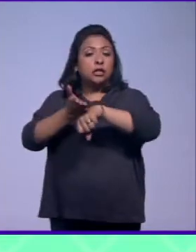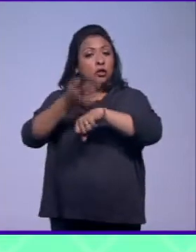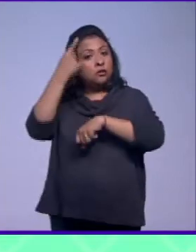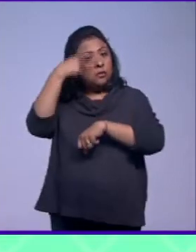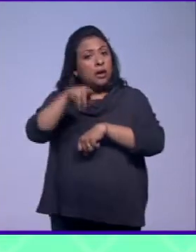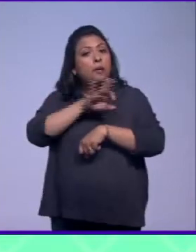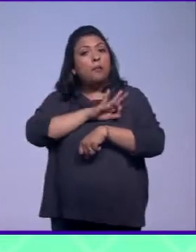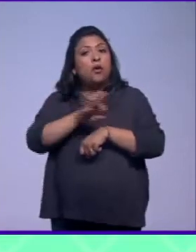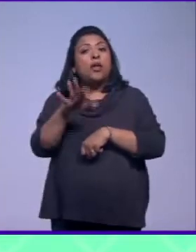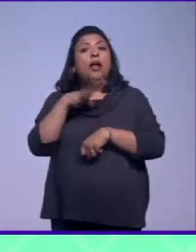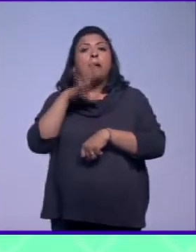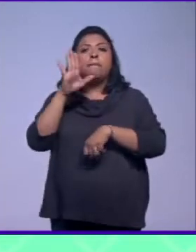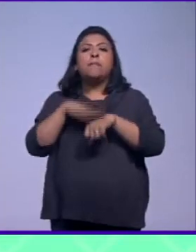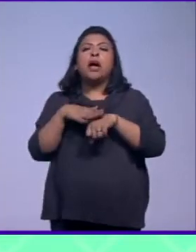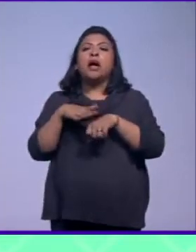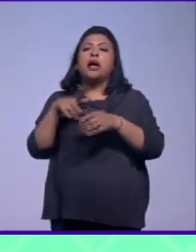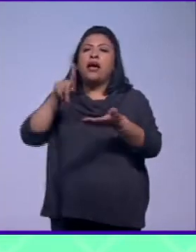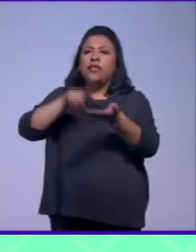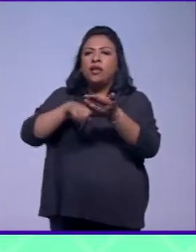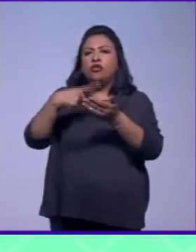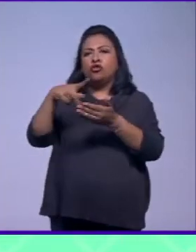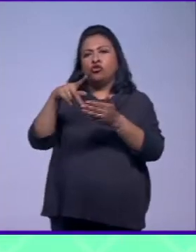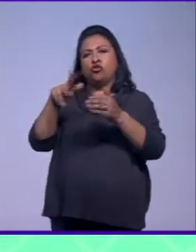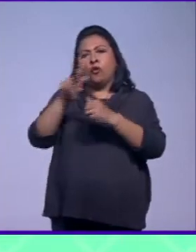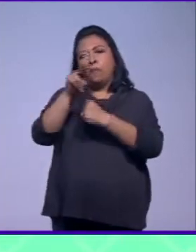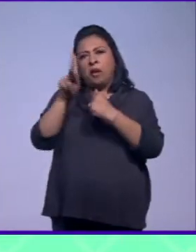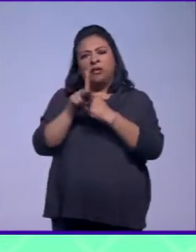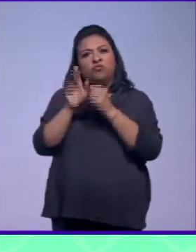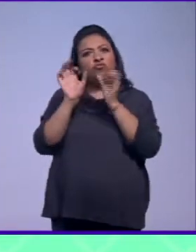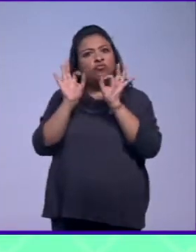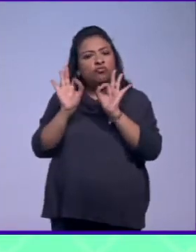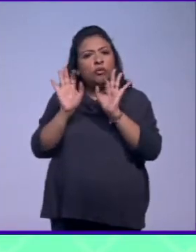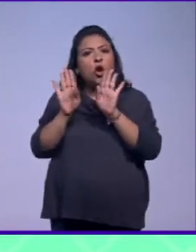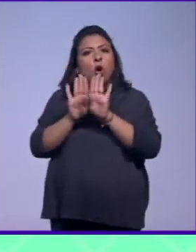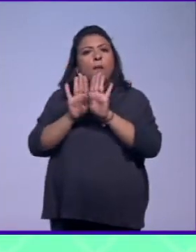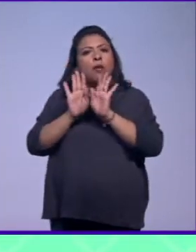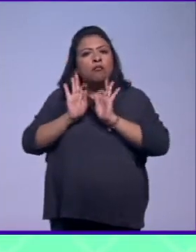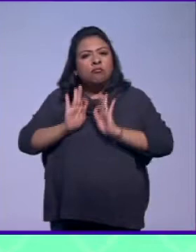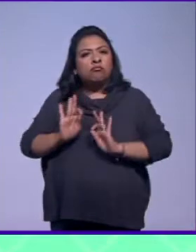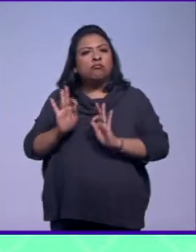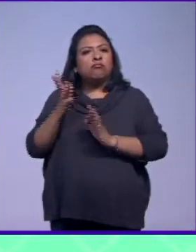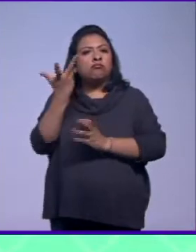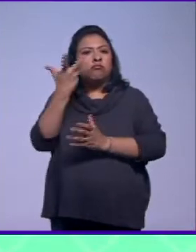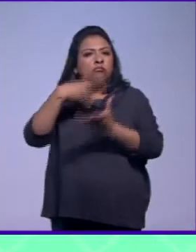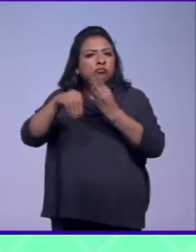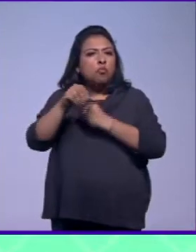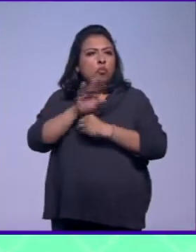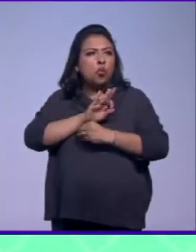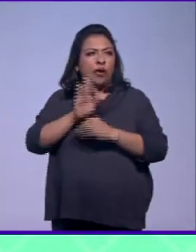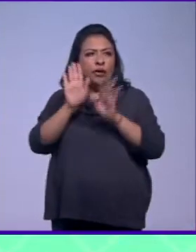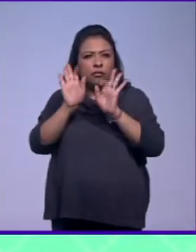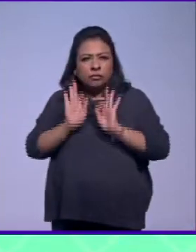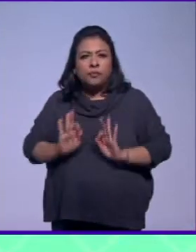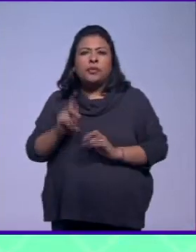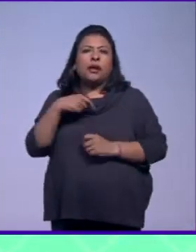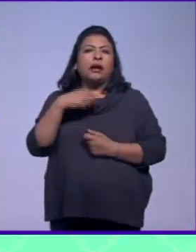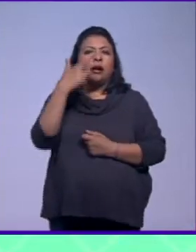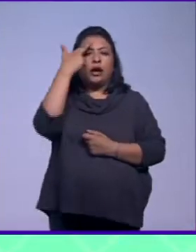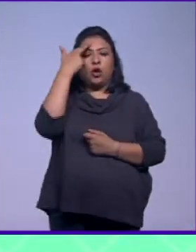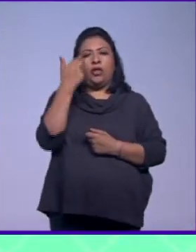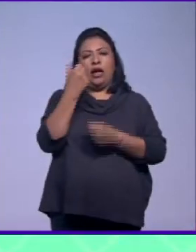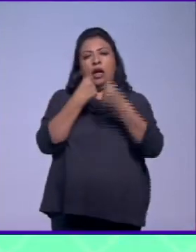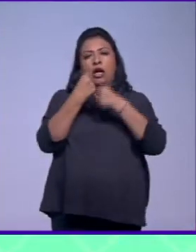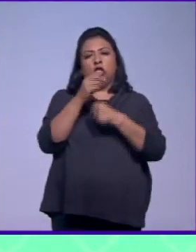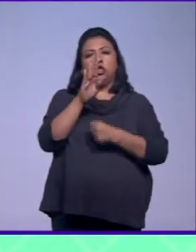de generar mayor estabilidad al interior del estado coreano y una economía también un poco más sólida porque finalmente recordemos que en los